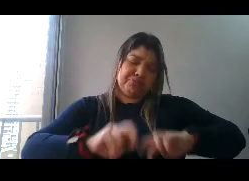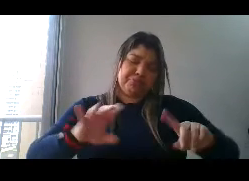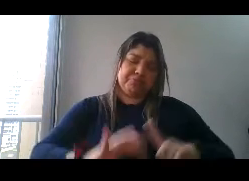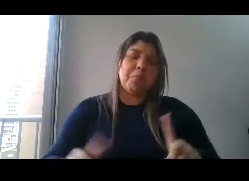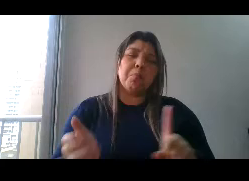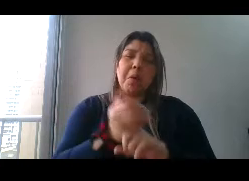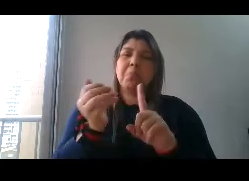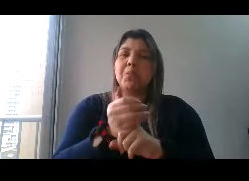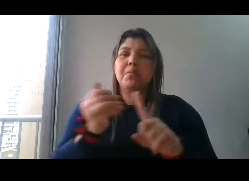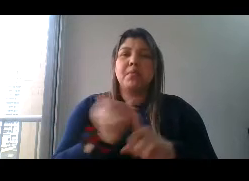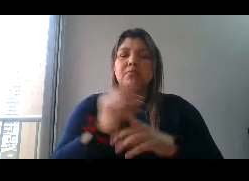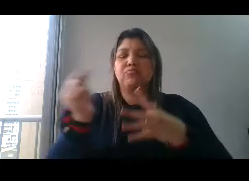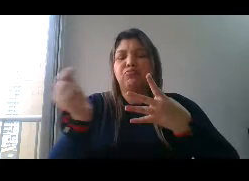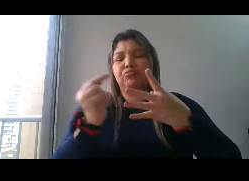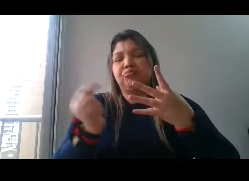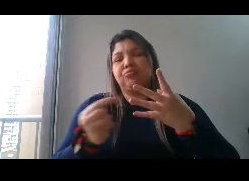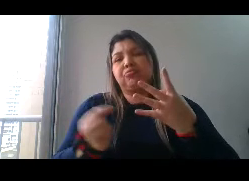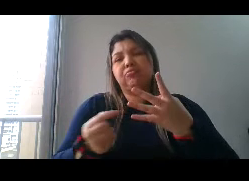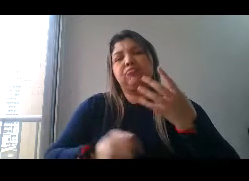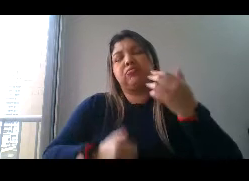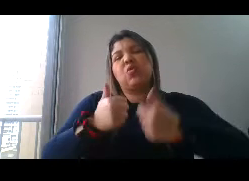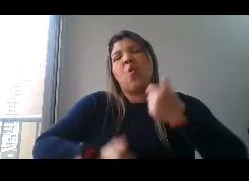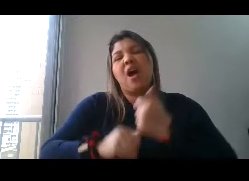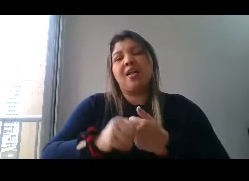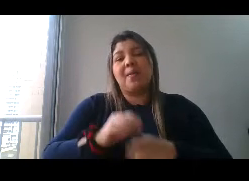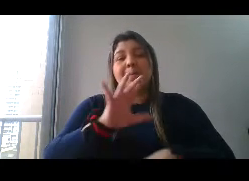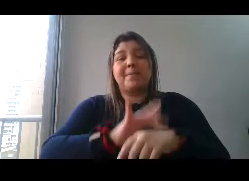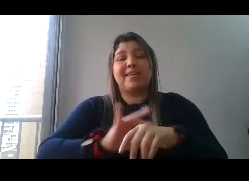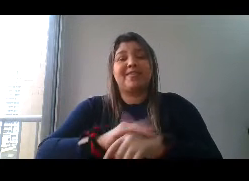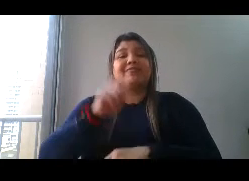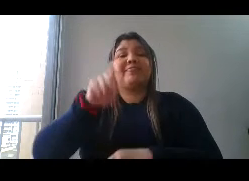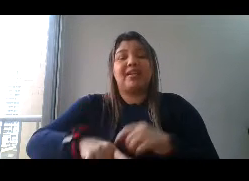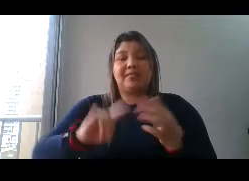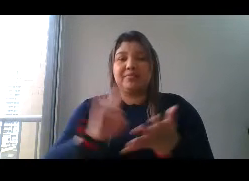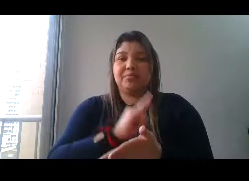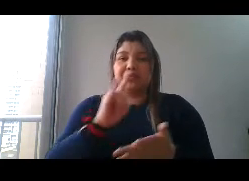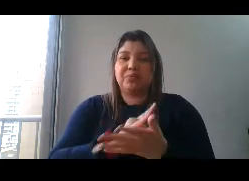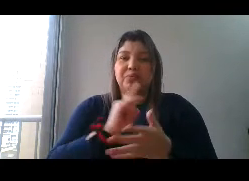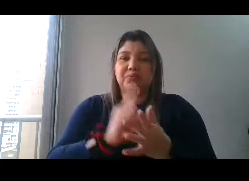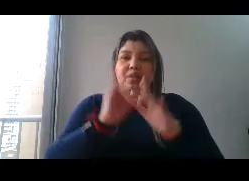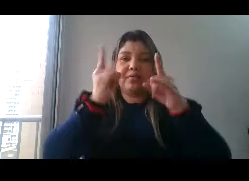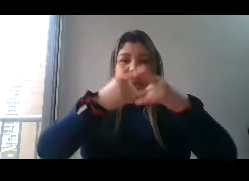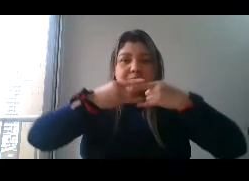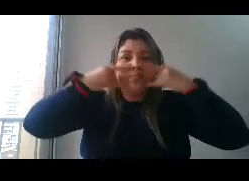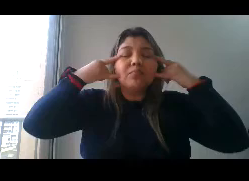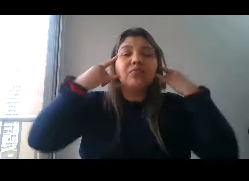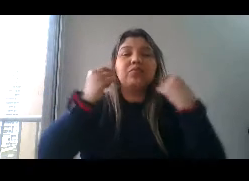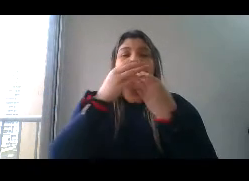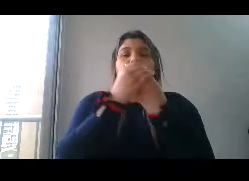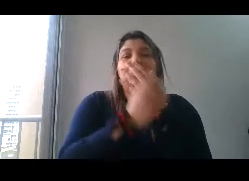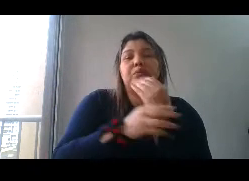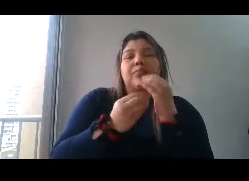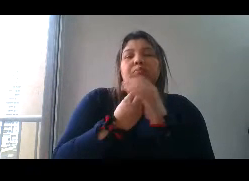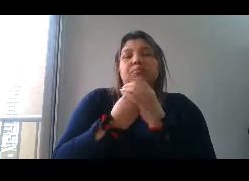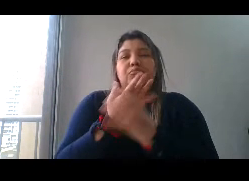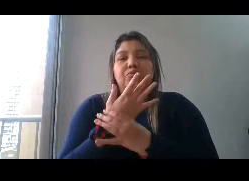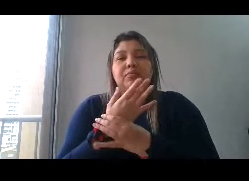que se deben usar por todos estos profesionales de la salud o todos los que requiramos